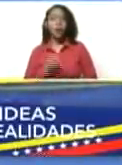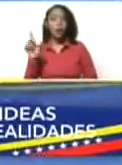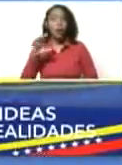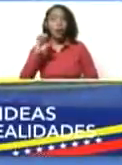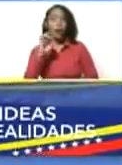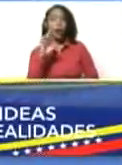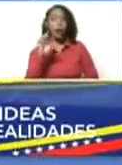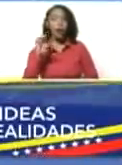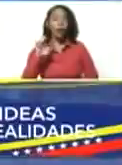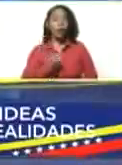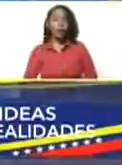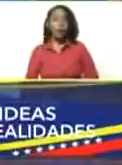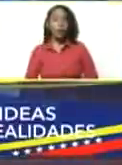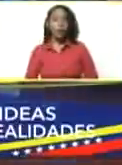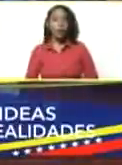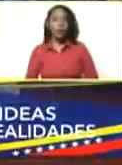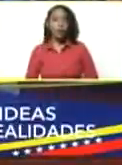Herrera.